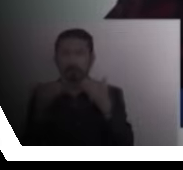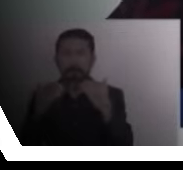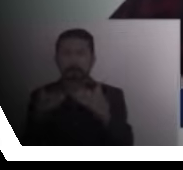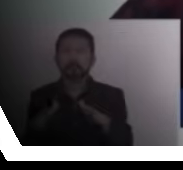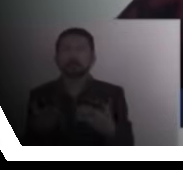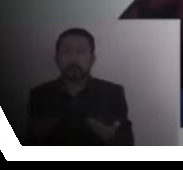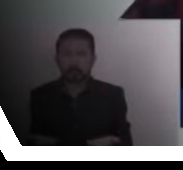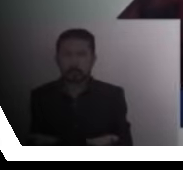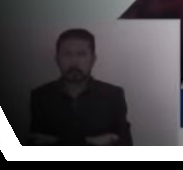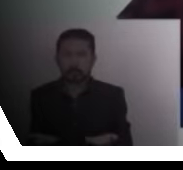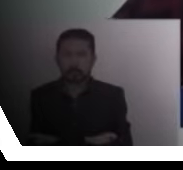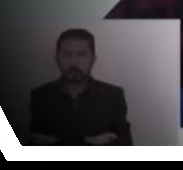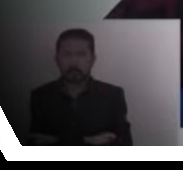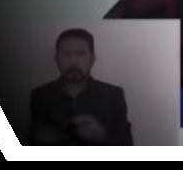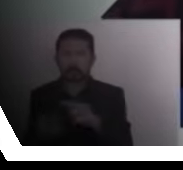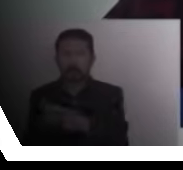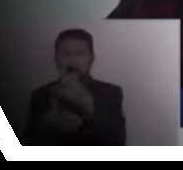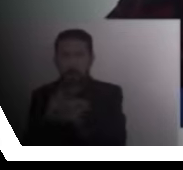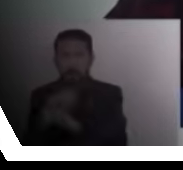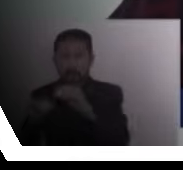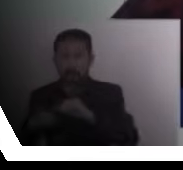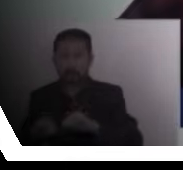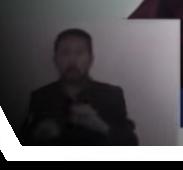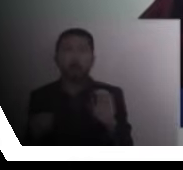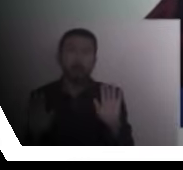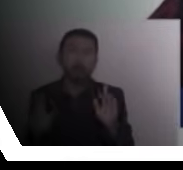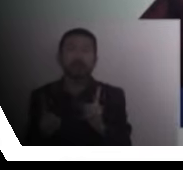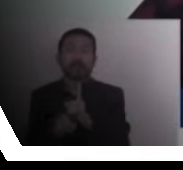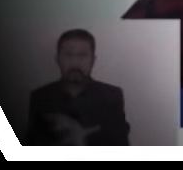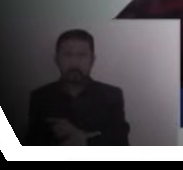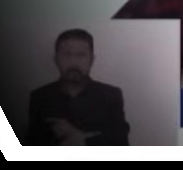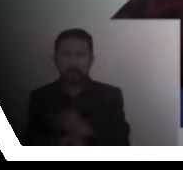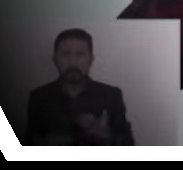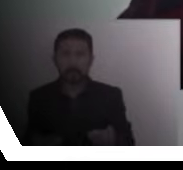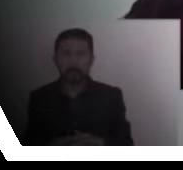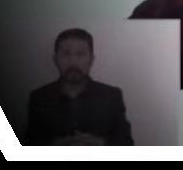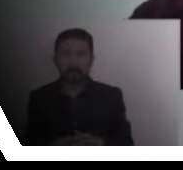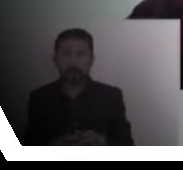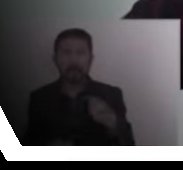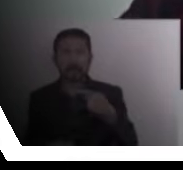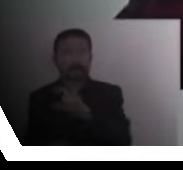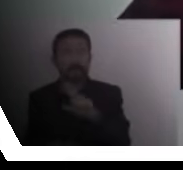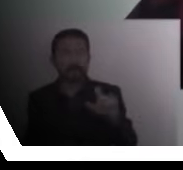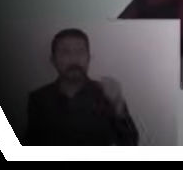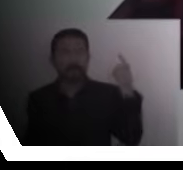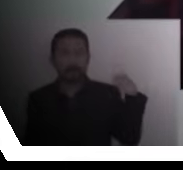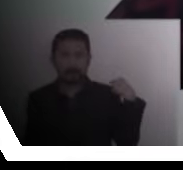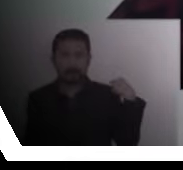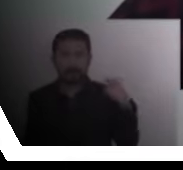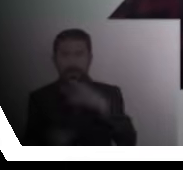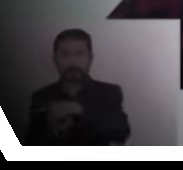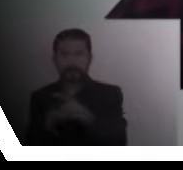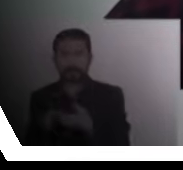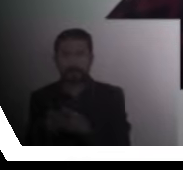razones por las cuales se hacen no solamente algunas modificaciones al respecto en ese sentido la semana pasada eh algunos diputados